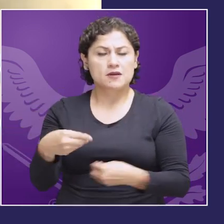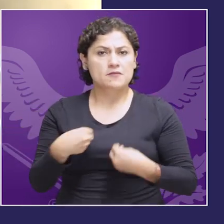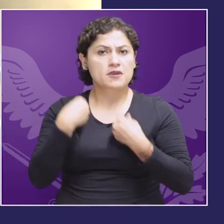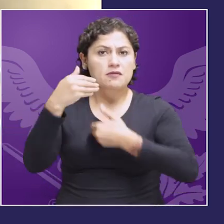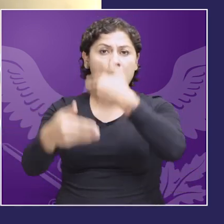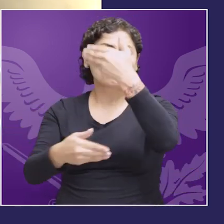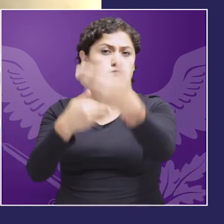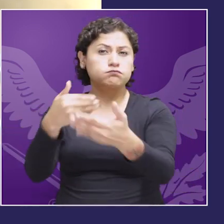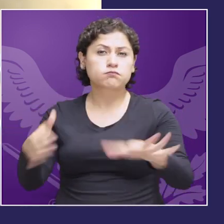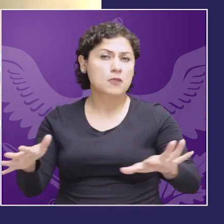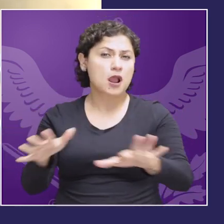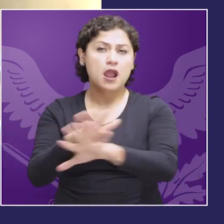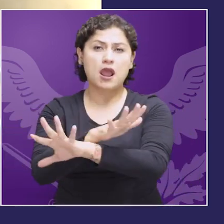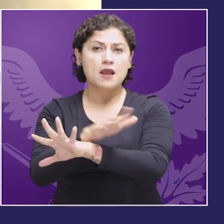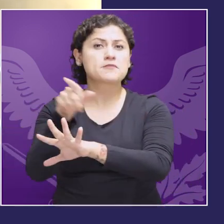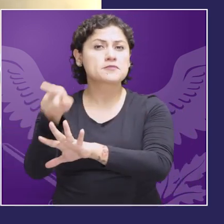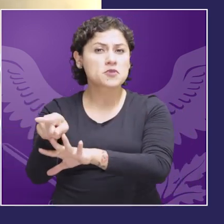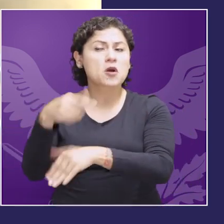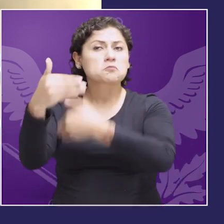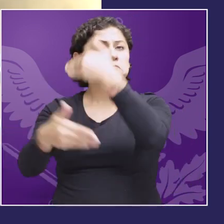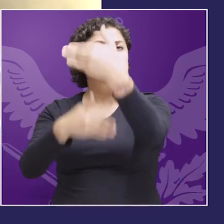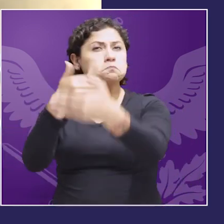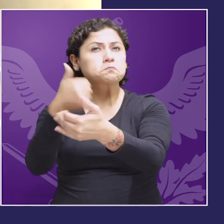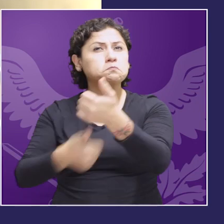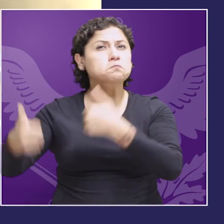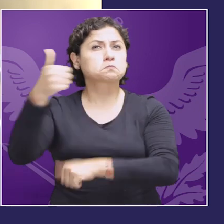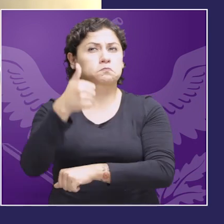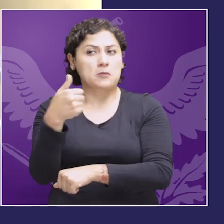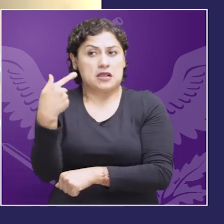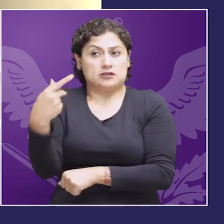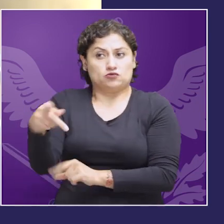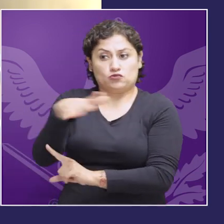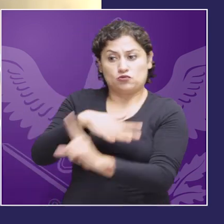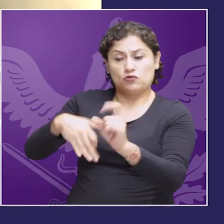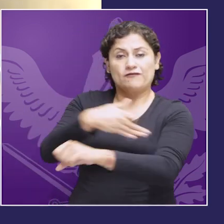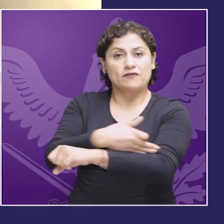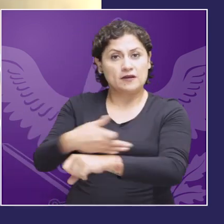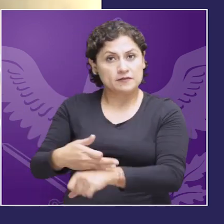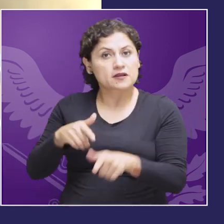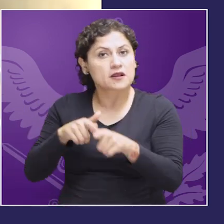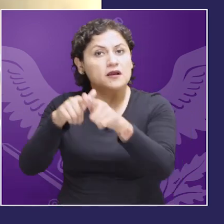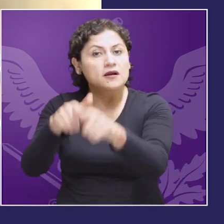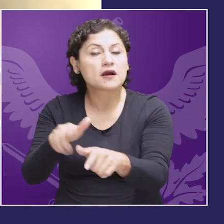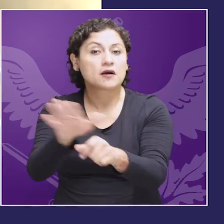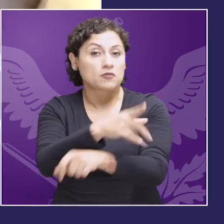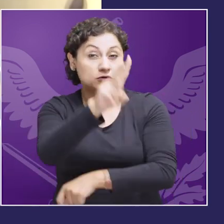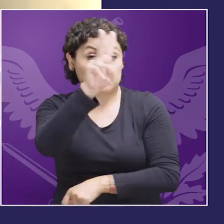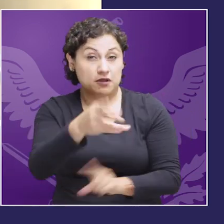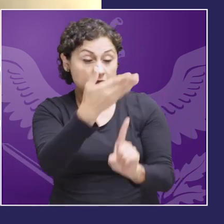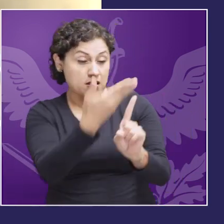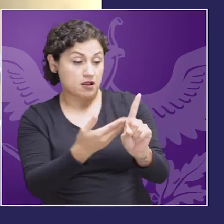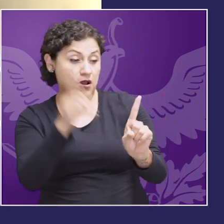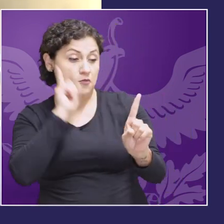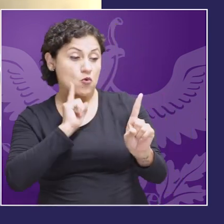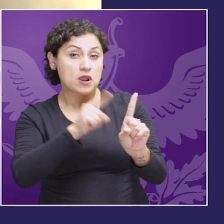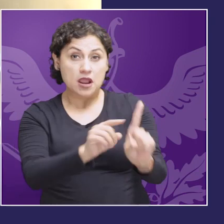haciendo de su vida una vida distinta, y además haciendo de su vida de las familias, porque las mujeres cuando están bien rebalsan